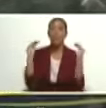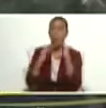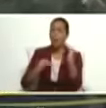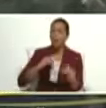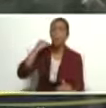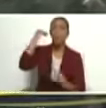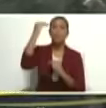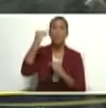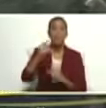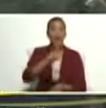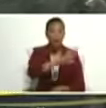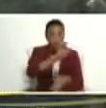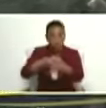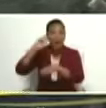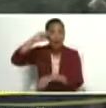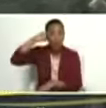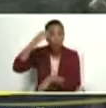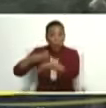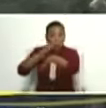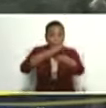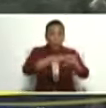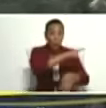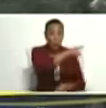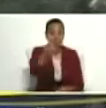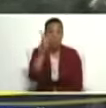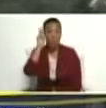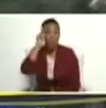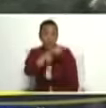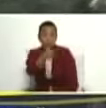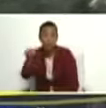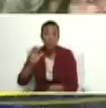Pero también hay que recordar, señores oficiales,